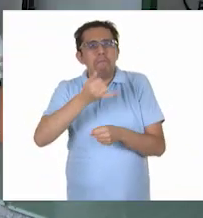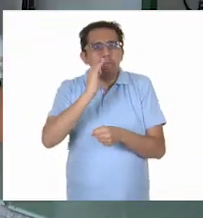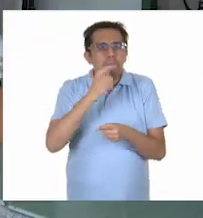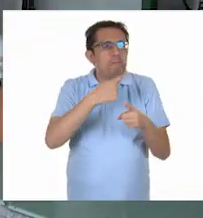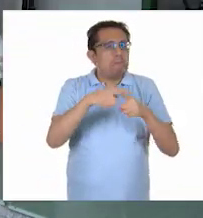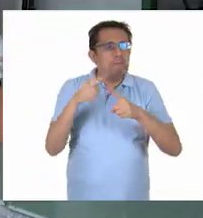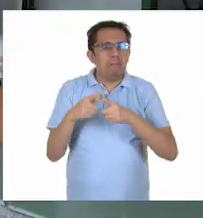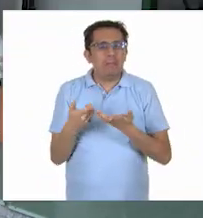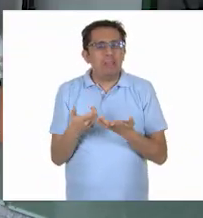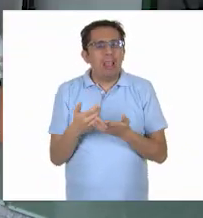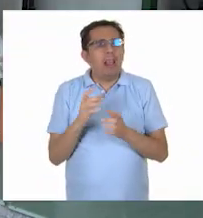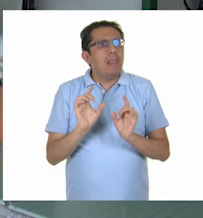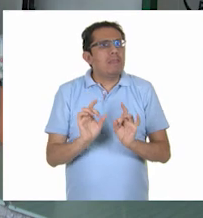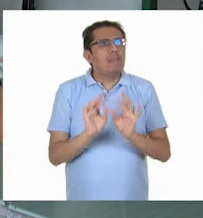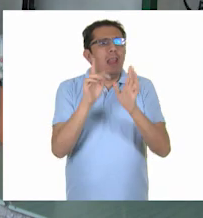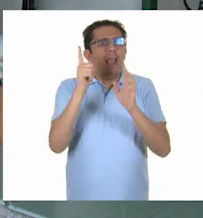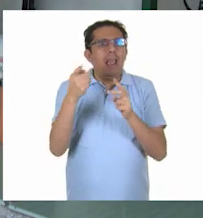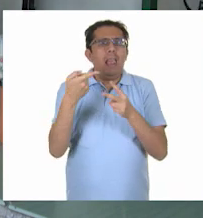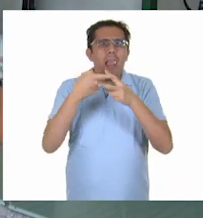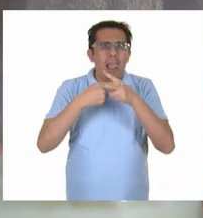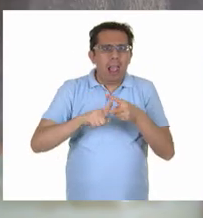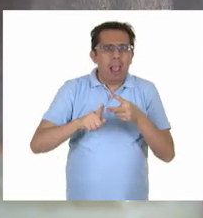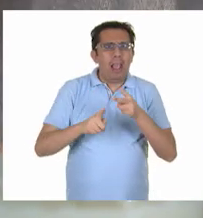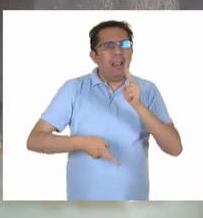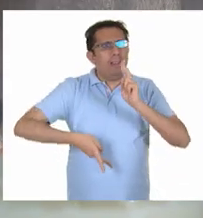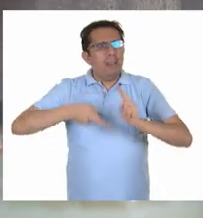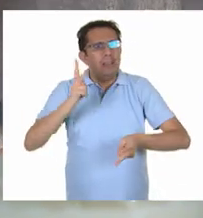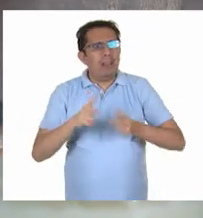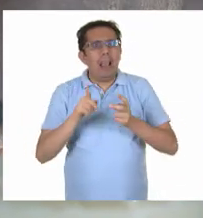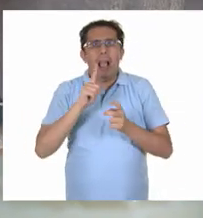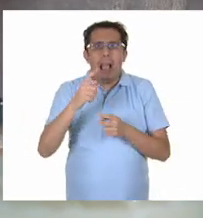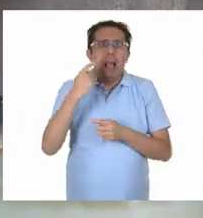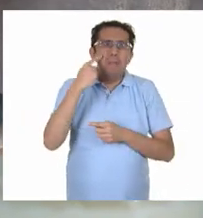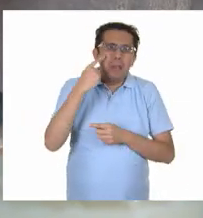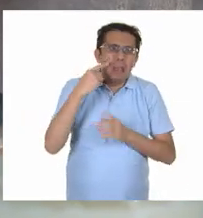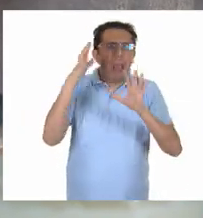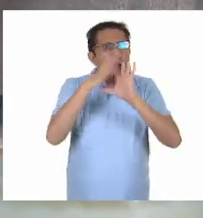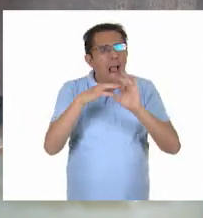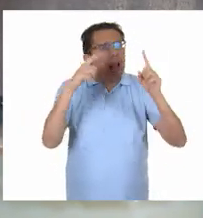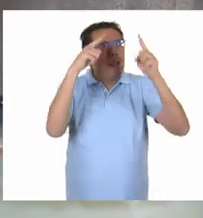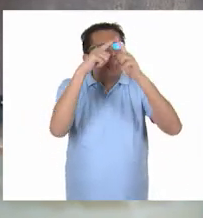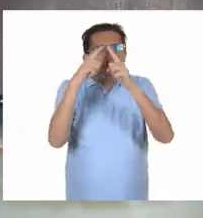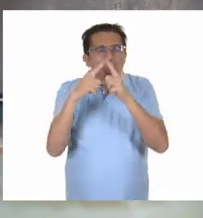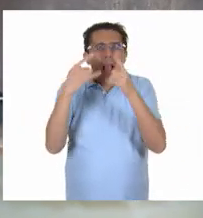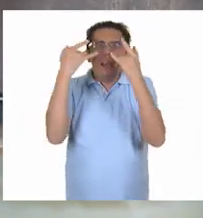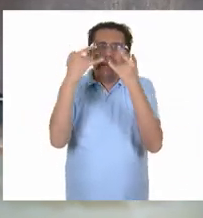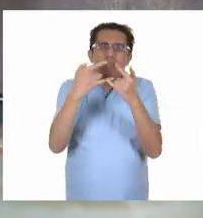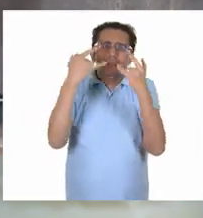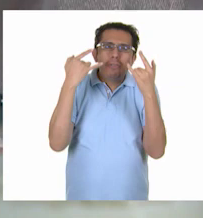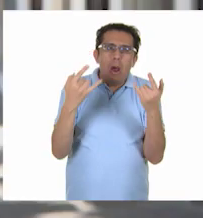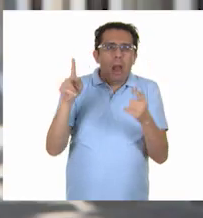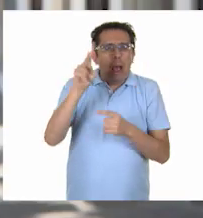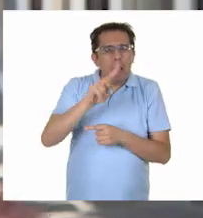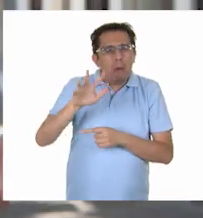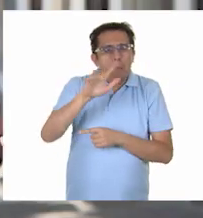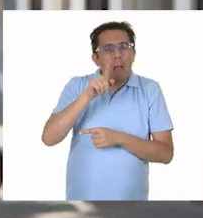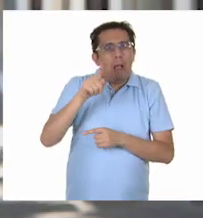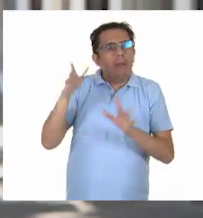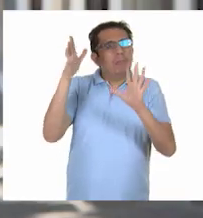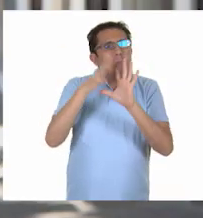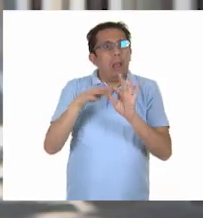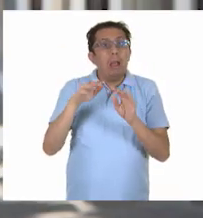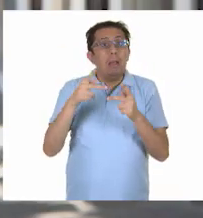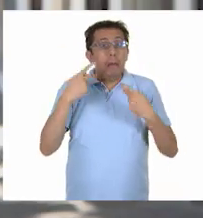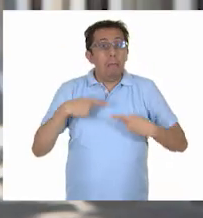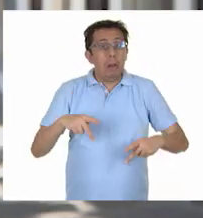de repente, pues empezaba a comentar él. Oye, pues la iglesia, que no sé qué, o sea, empezaba a platicar la historia del pueblo. Entonces empezaba a juntar